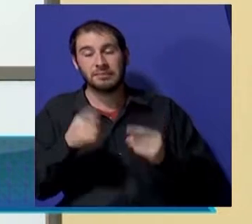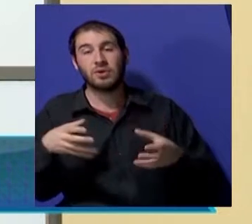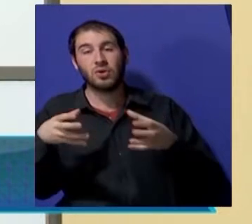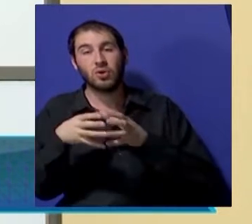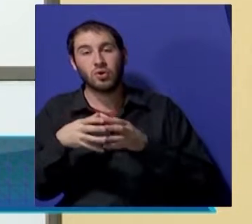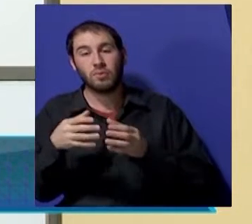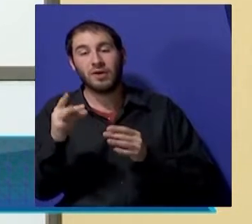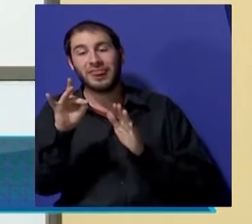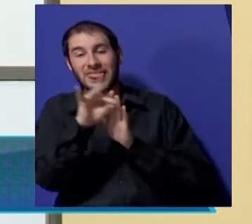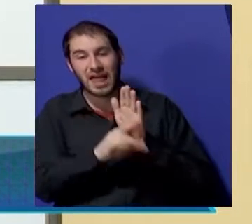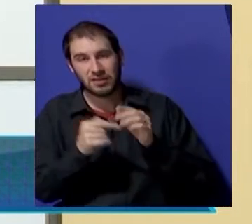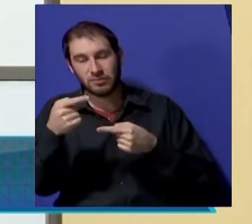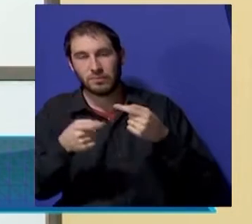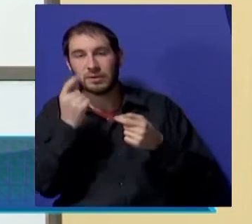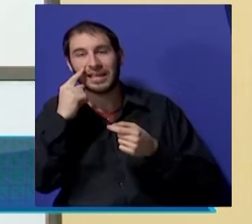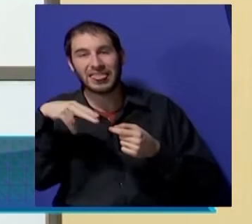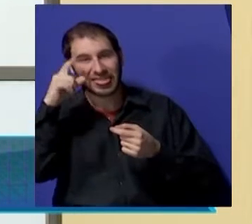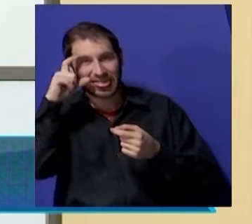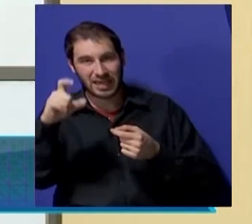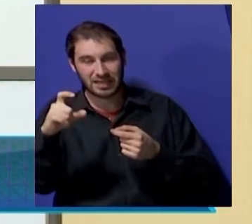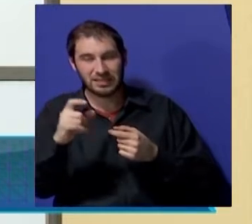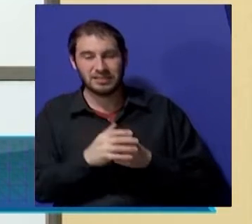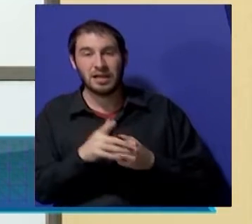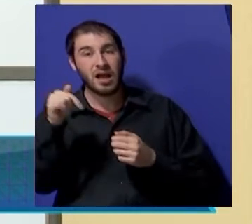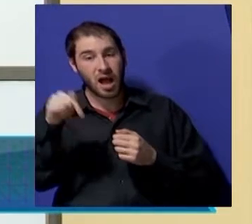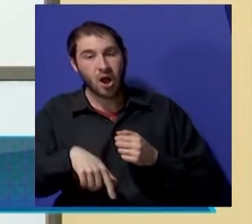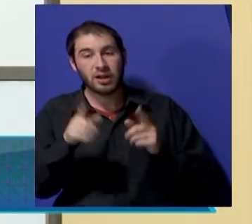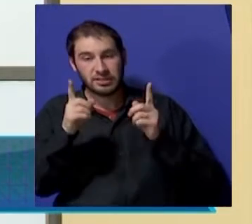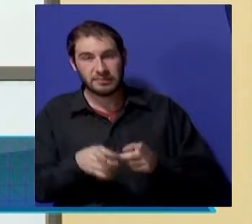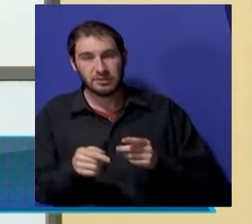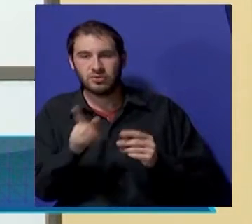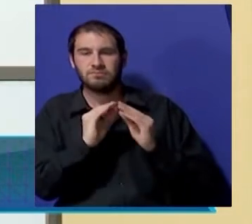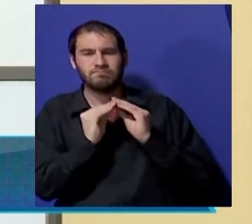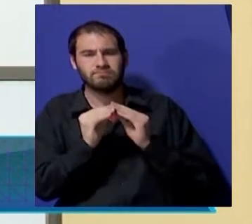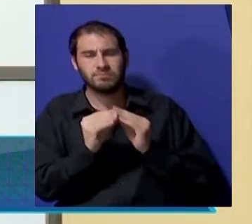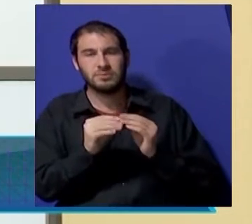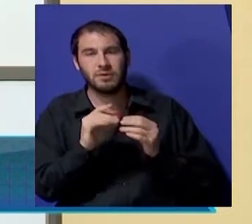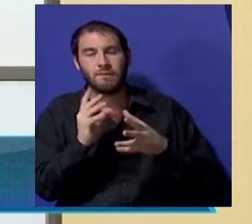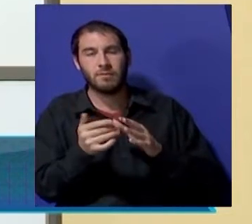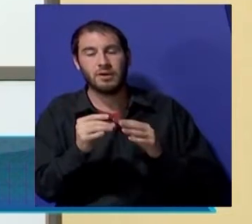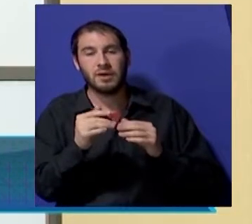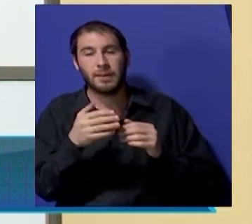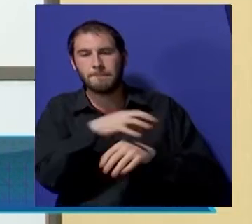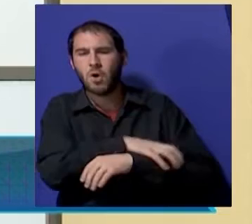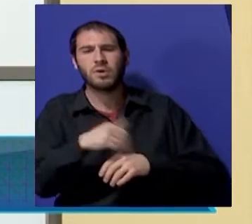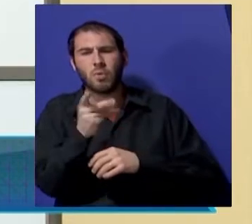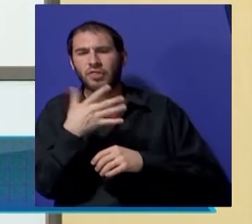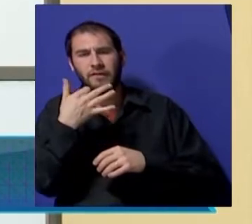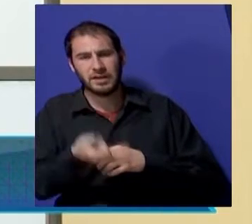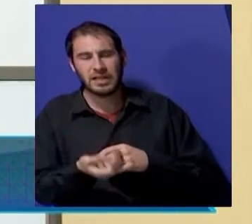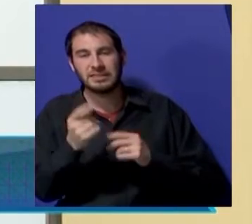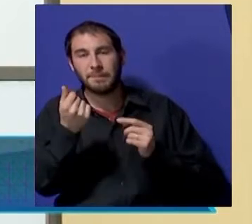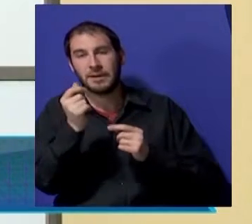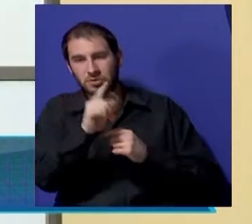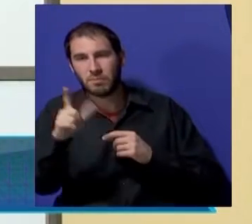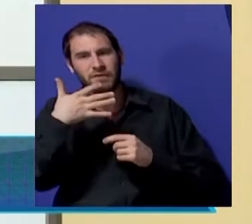organismos estadísticos, lo que ha pasado con el INDEC. Todavía hoy estamos discutiendo cuál es el número real de pobres, cuál es la inflación real